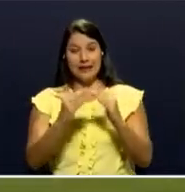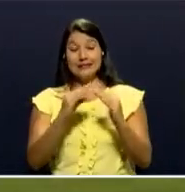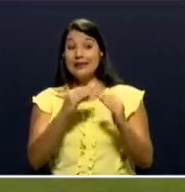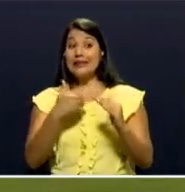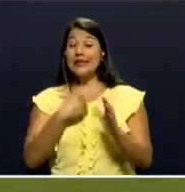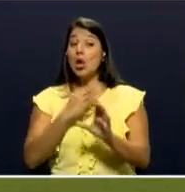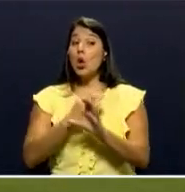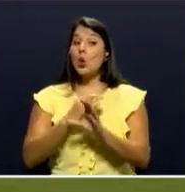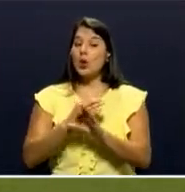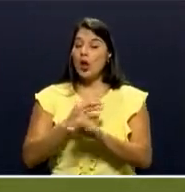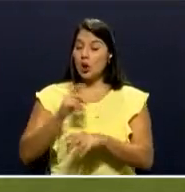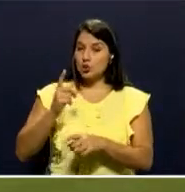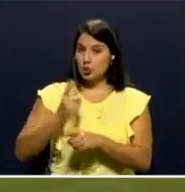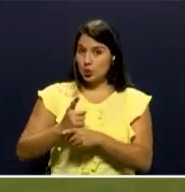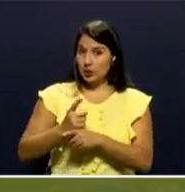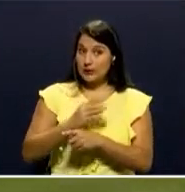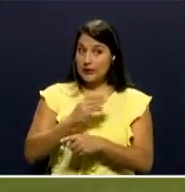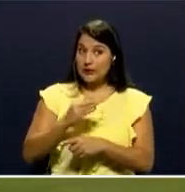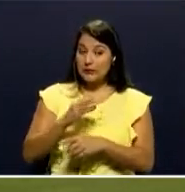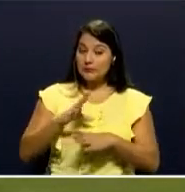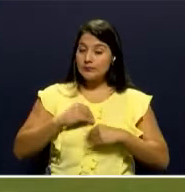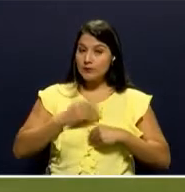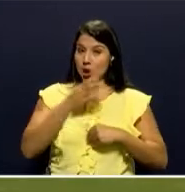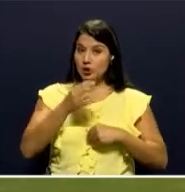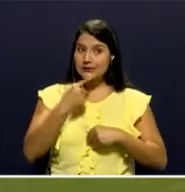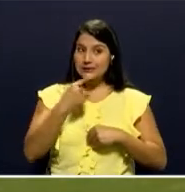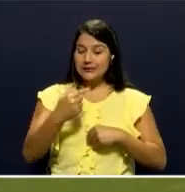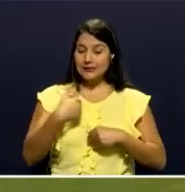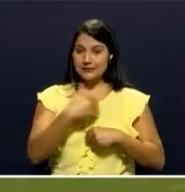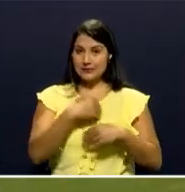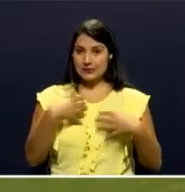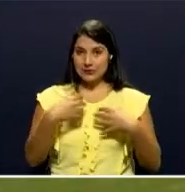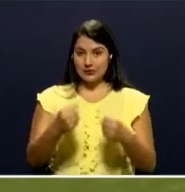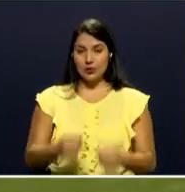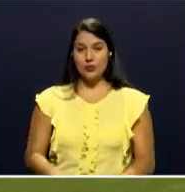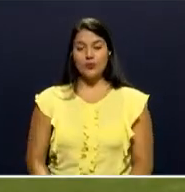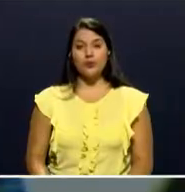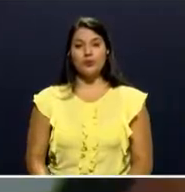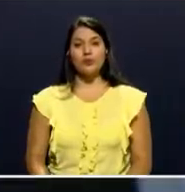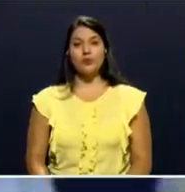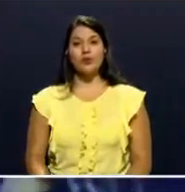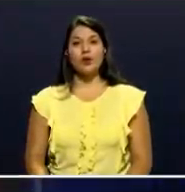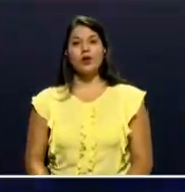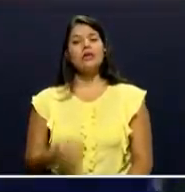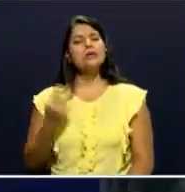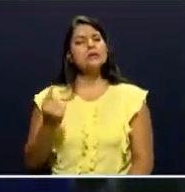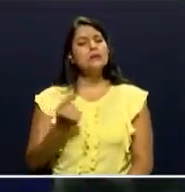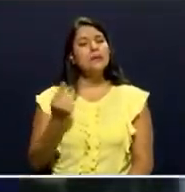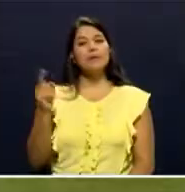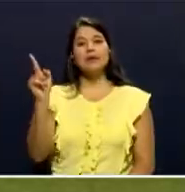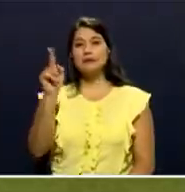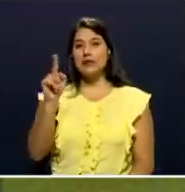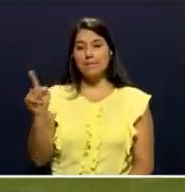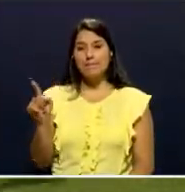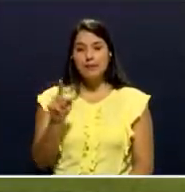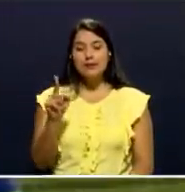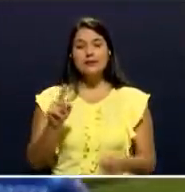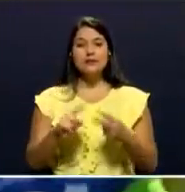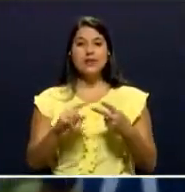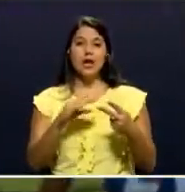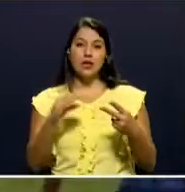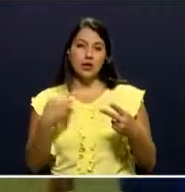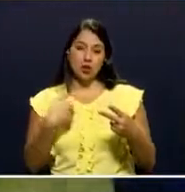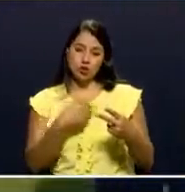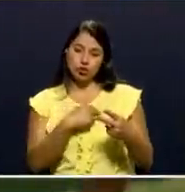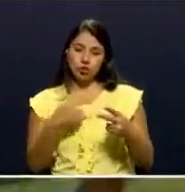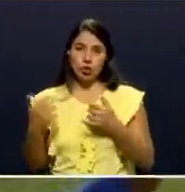los cuidados y recomendaciones que el gobierno ha dado a nivel nacional la posición siempre de esa prisa y obviamente la de